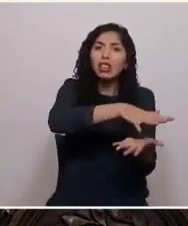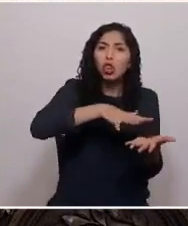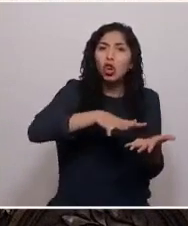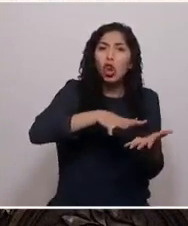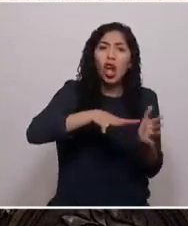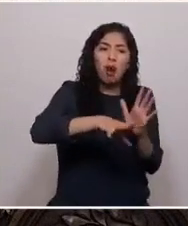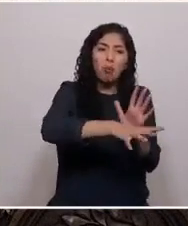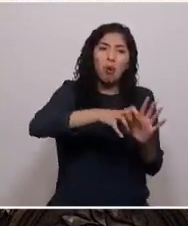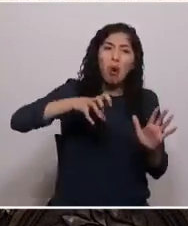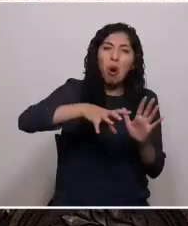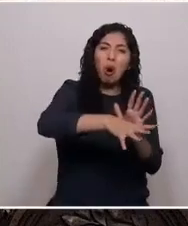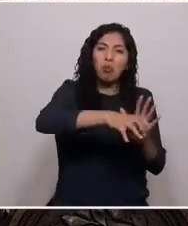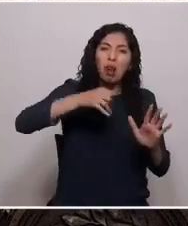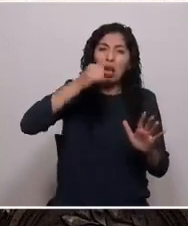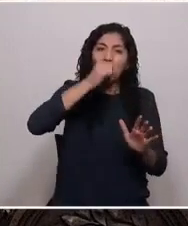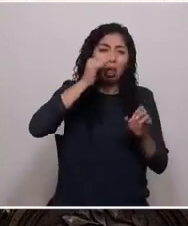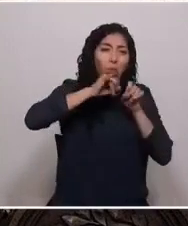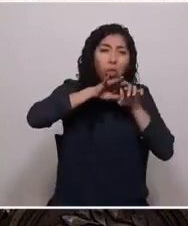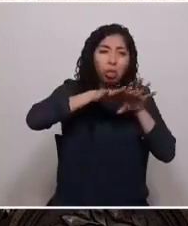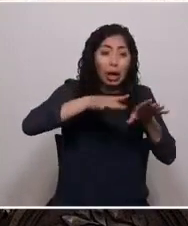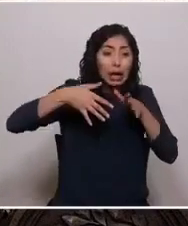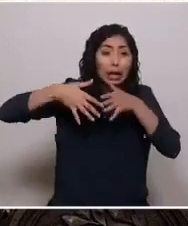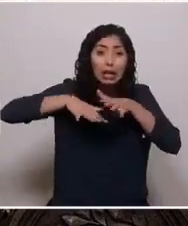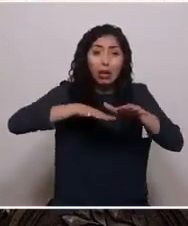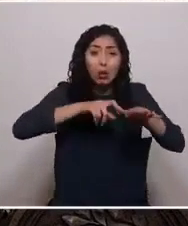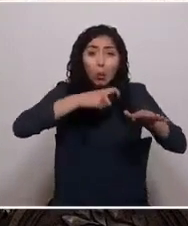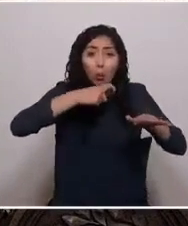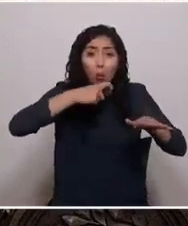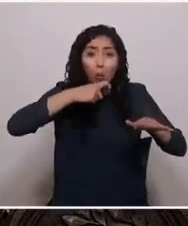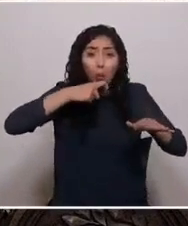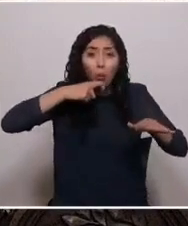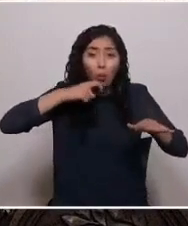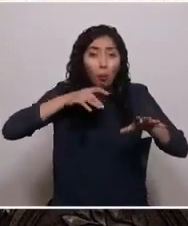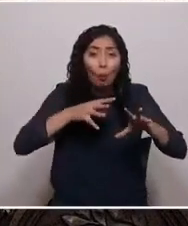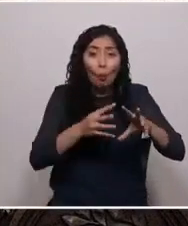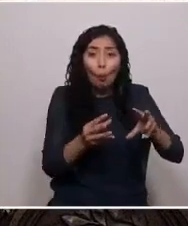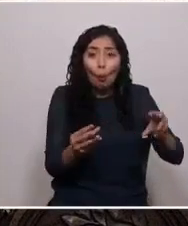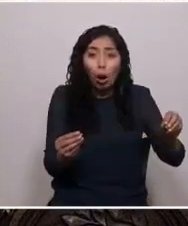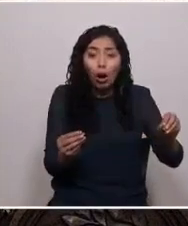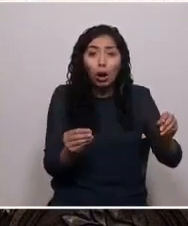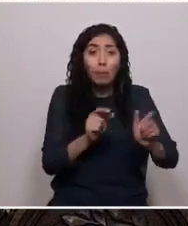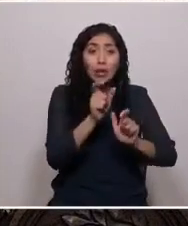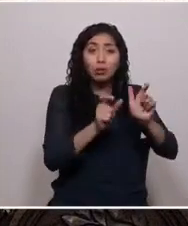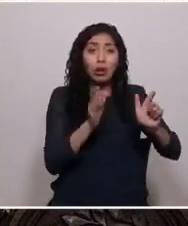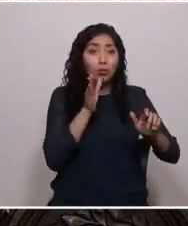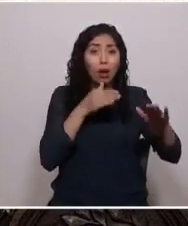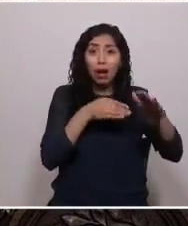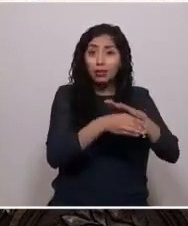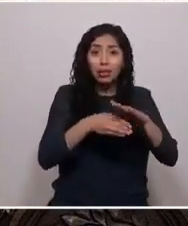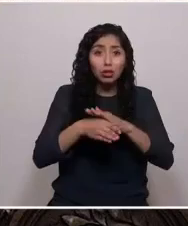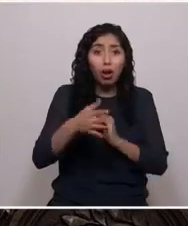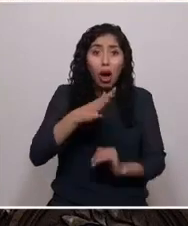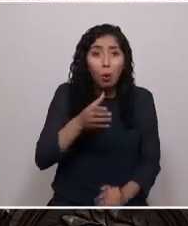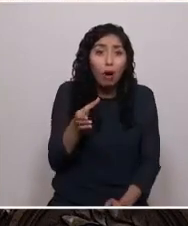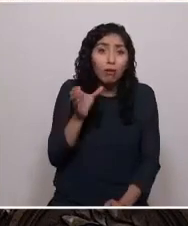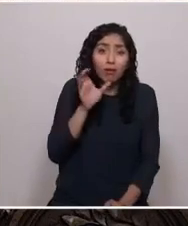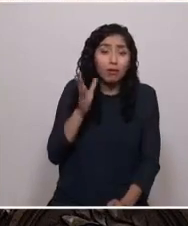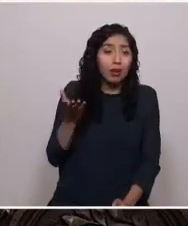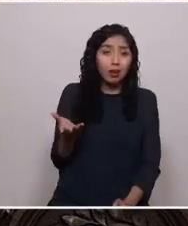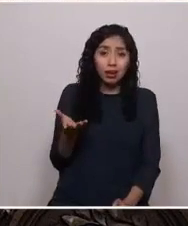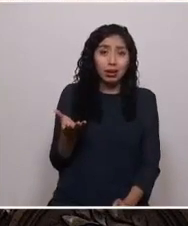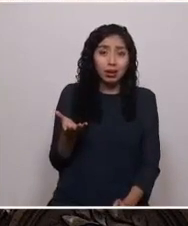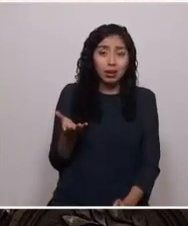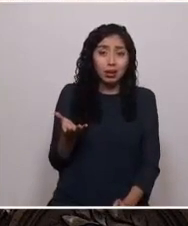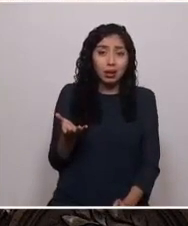sobreexplotado y contaminado, donde los ríos están secos y sus habitantes no tienen acceso a agua para beber. Anucapín,